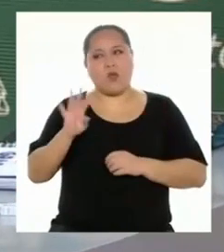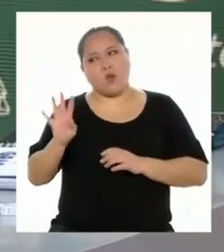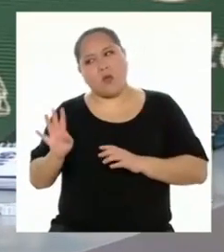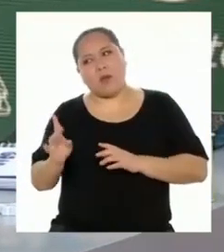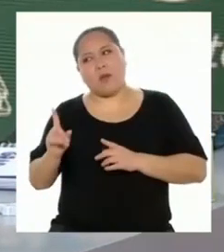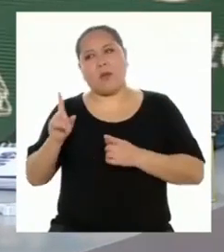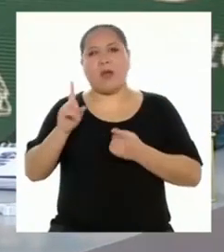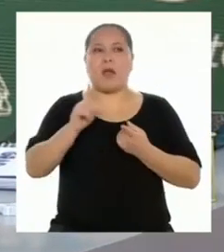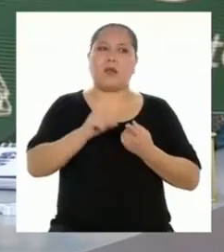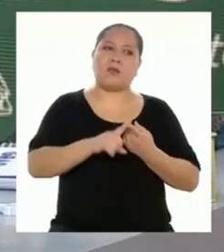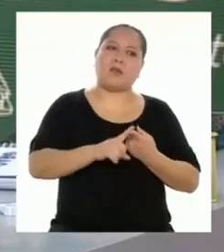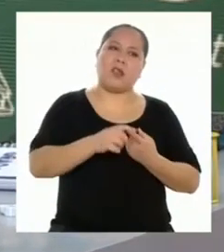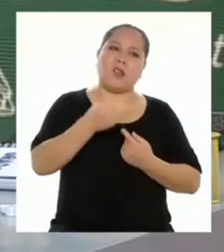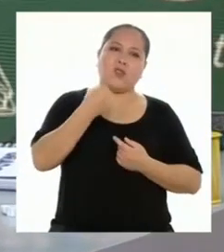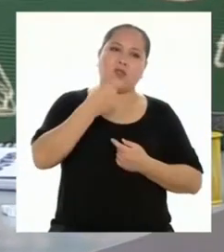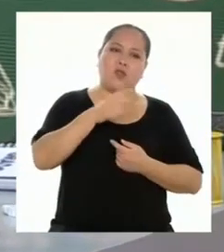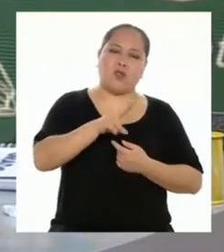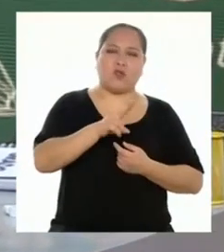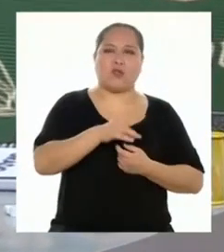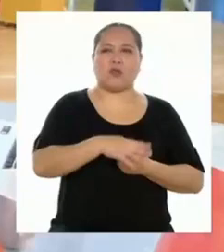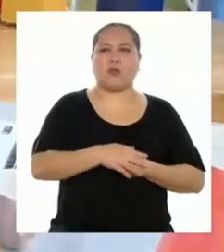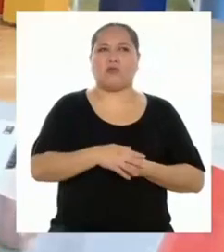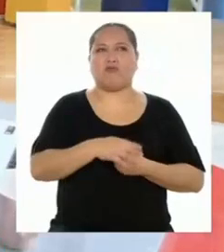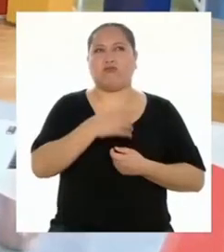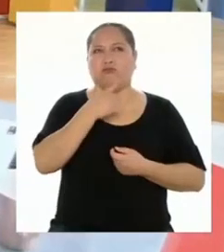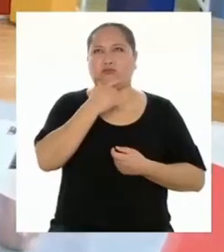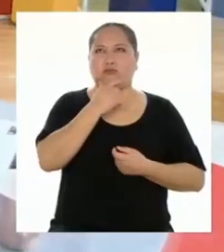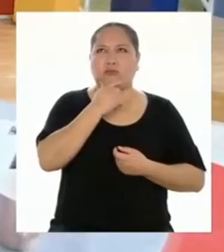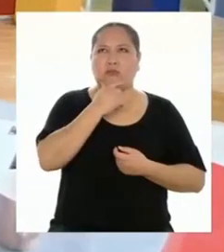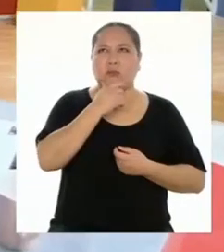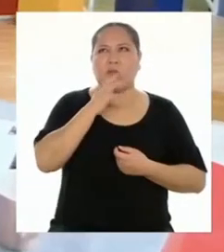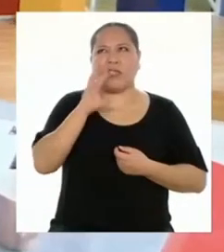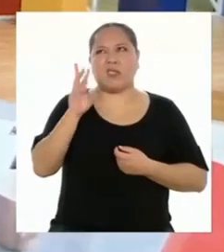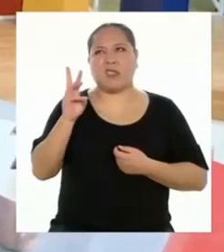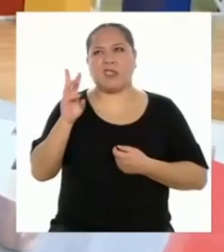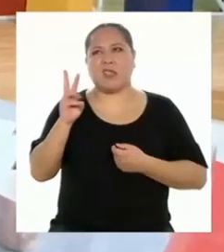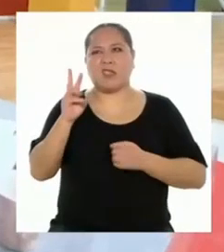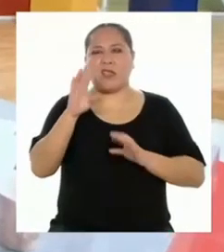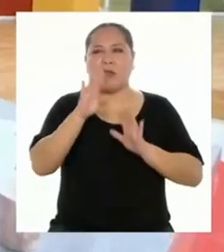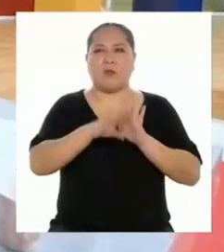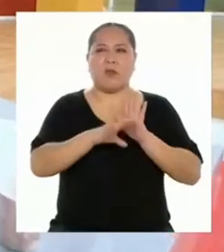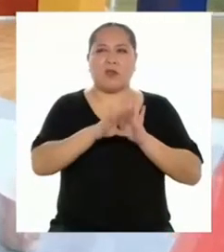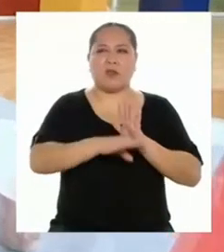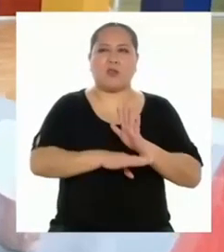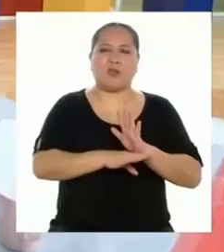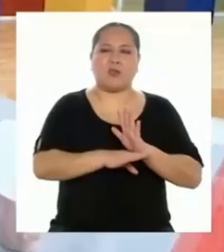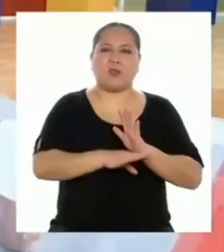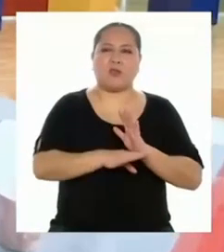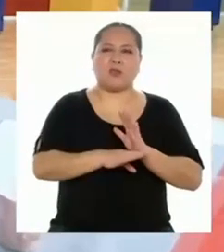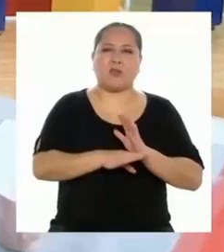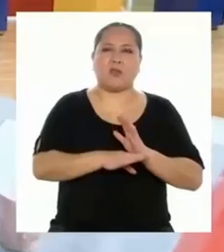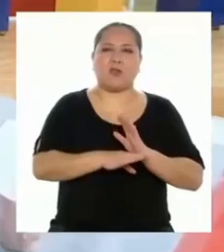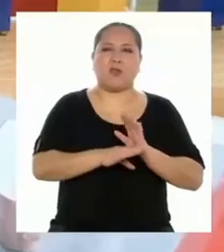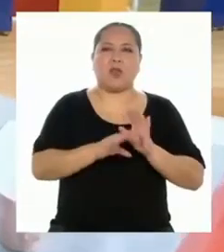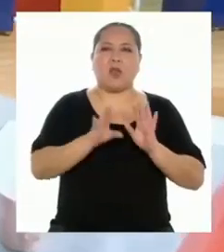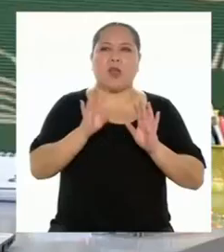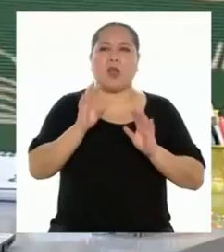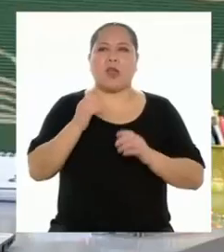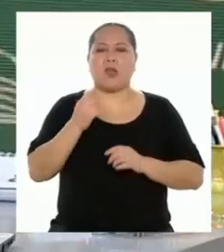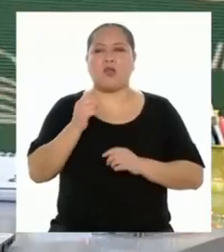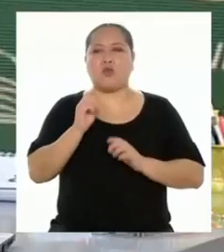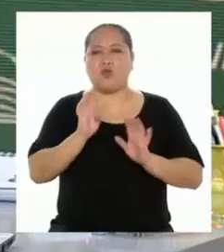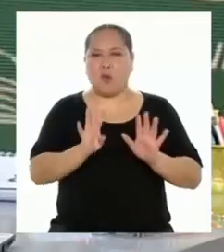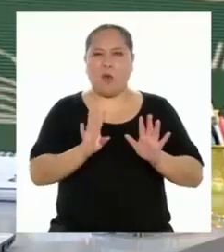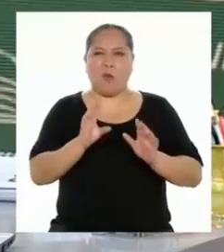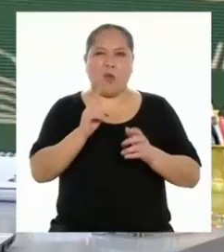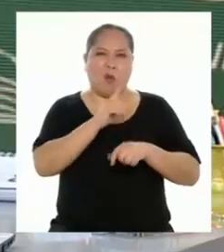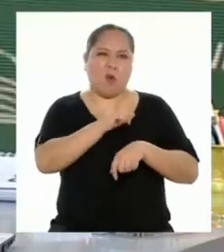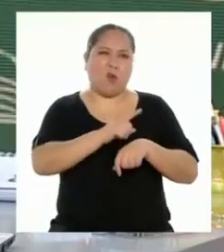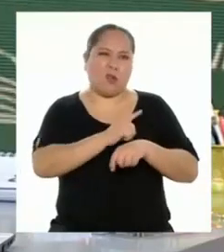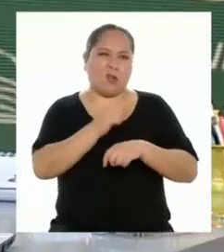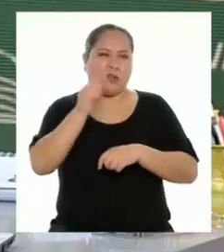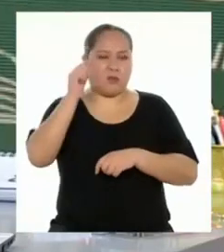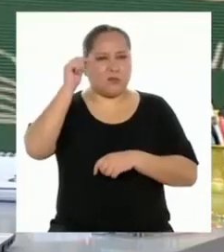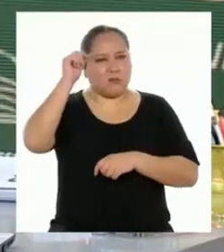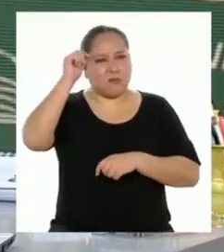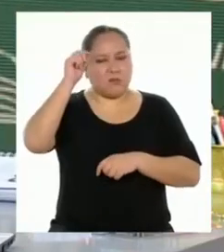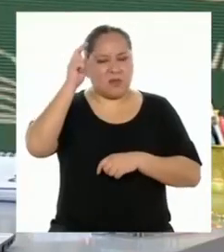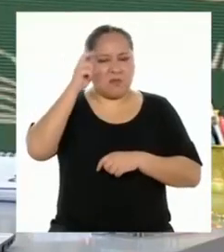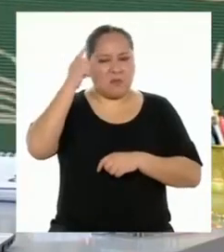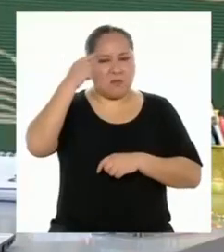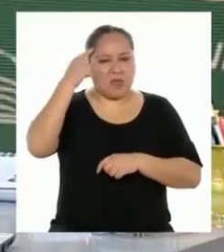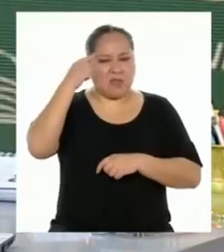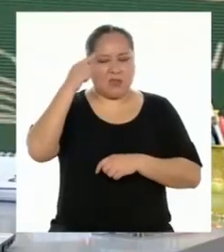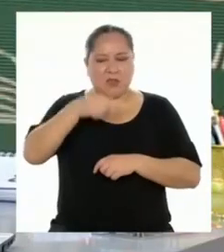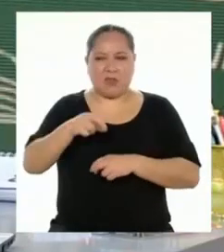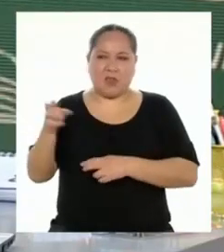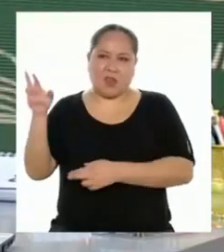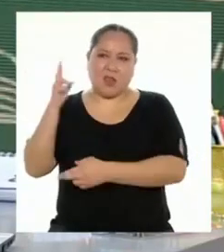horas. Yo creo que podrían ser de 6 a menos de 9 horas contando el regreso. Genial. Muchas gracias por su